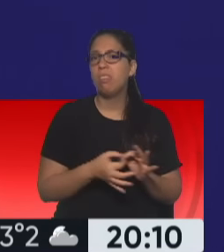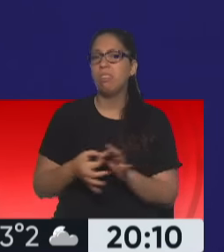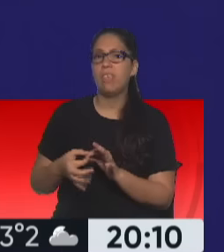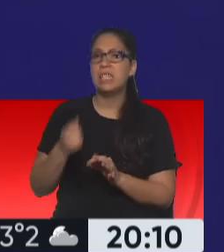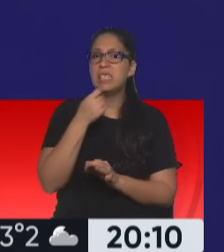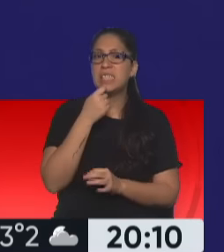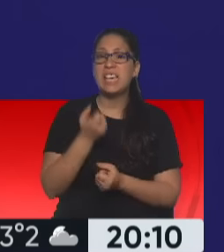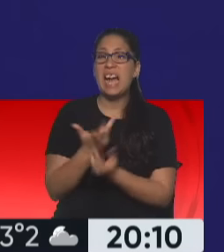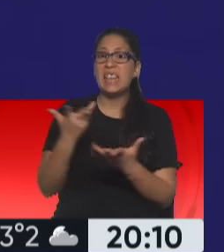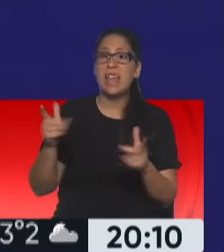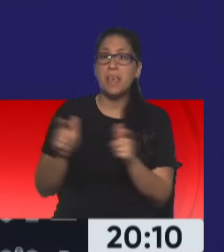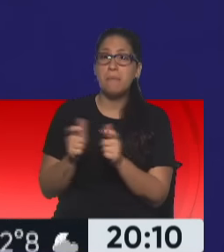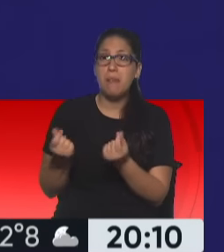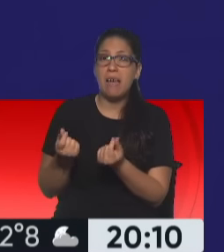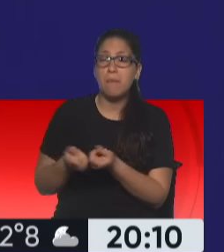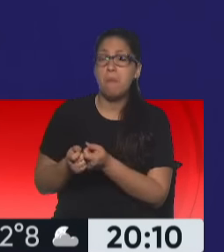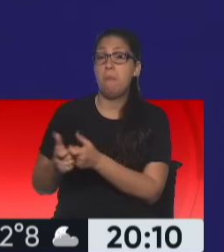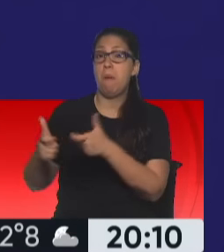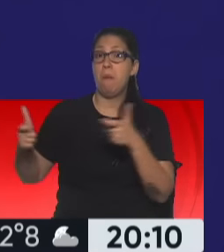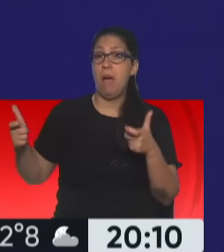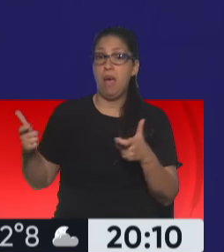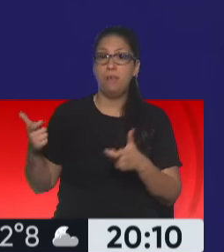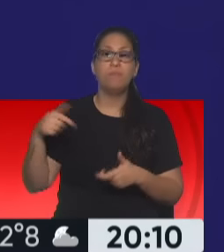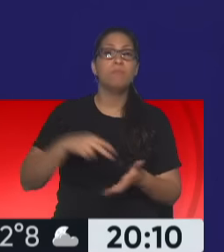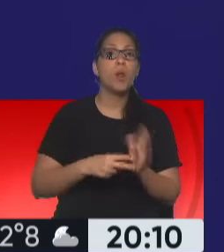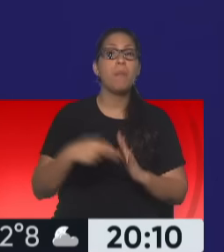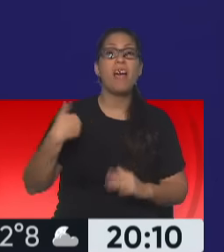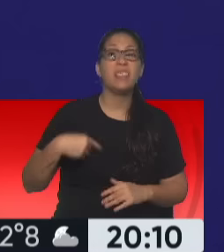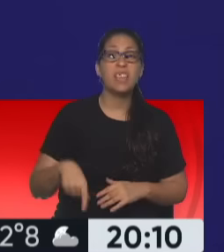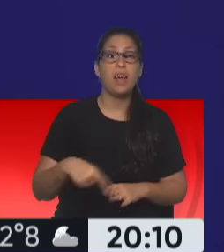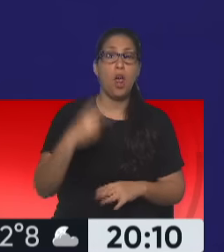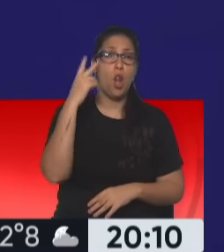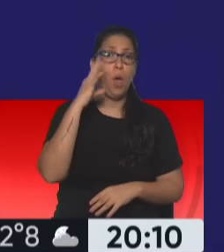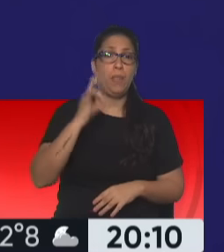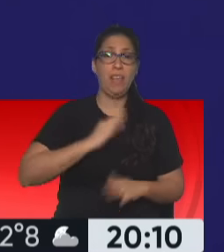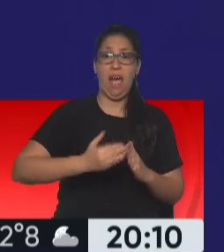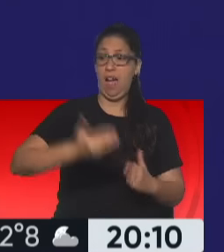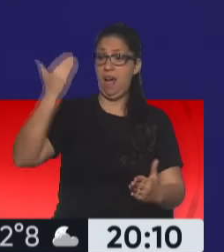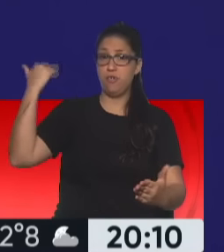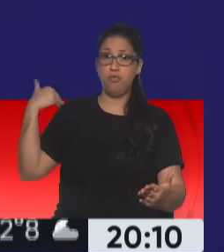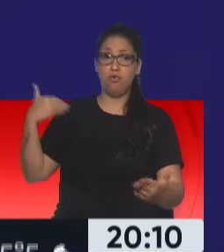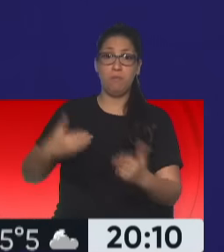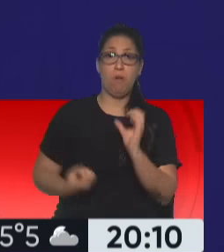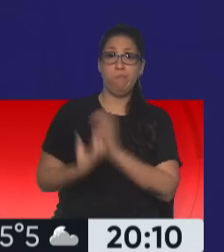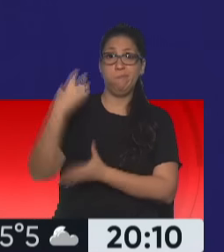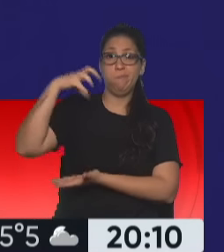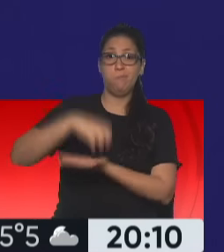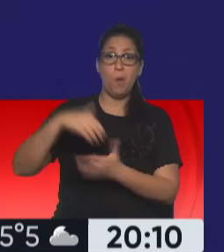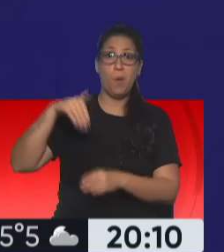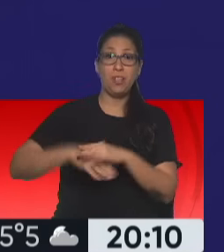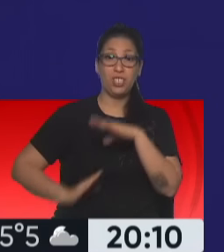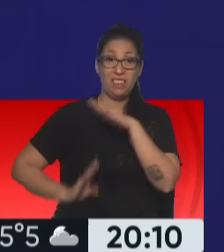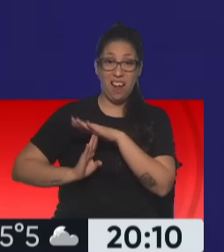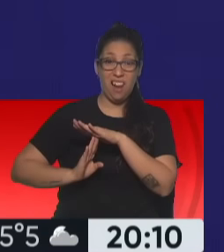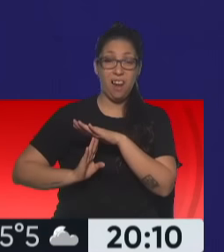convalidación monetaria. ¿Cuál es el problema en Argentina? Que de los últimos 90 años, o sea, desde que tenemos Banco Central,